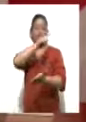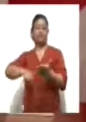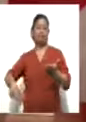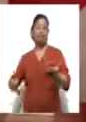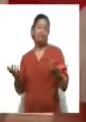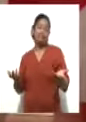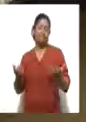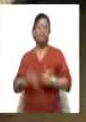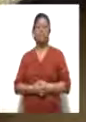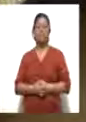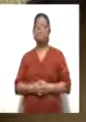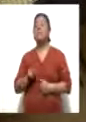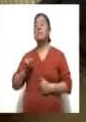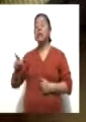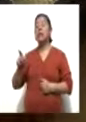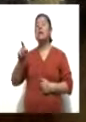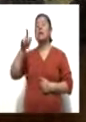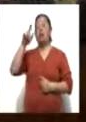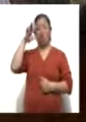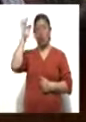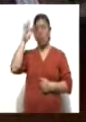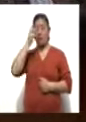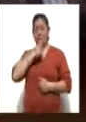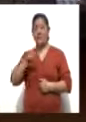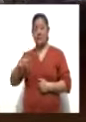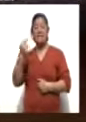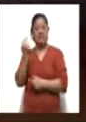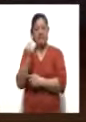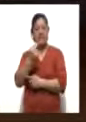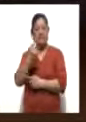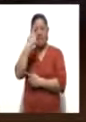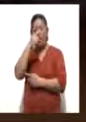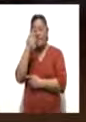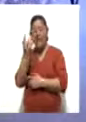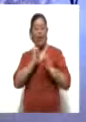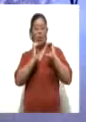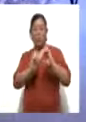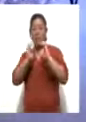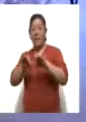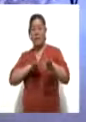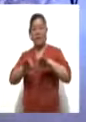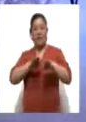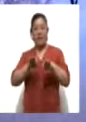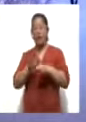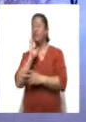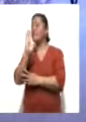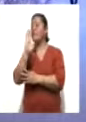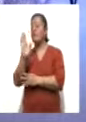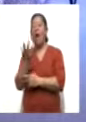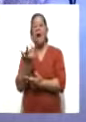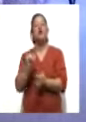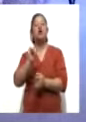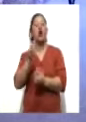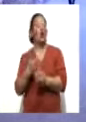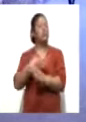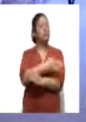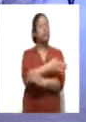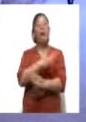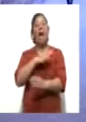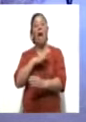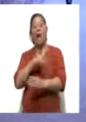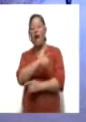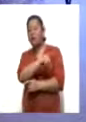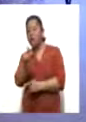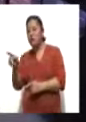gobernador Mena afirmó que estas acciones son necesarias para proteger los empleos formales e indirectos que generan los prestadores de servicios, al tiempo